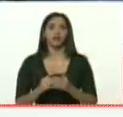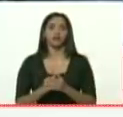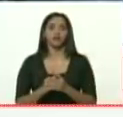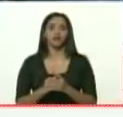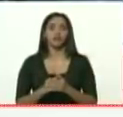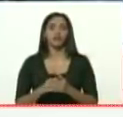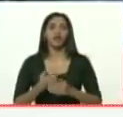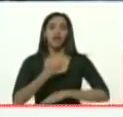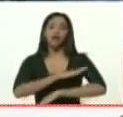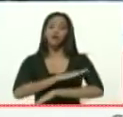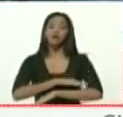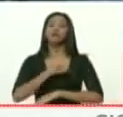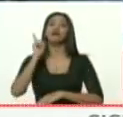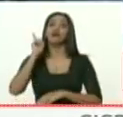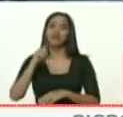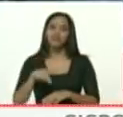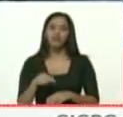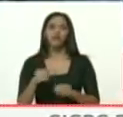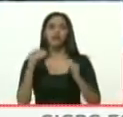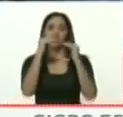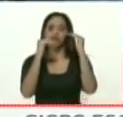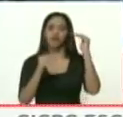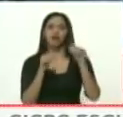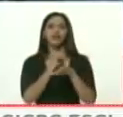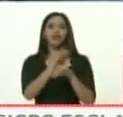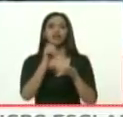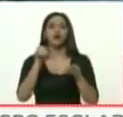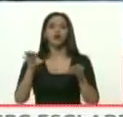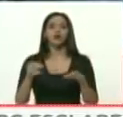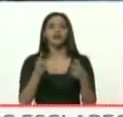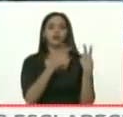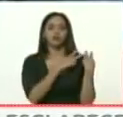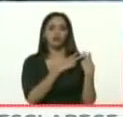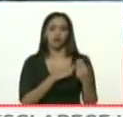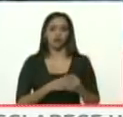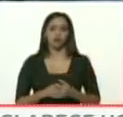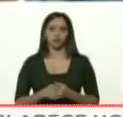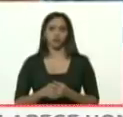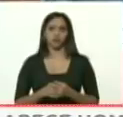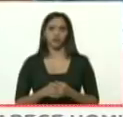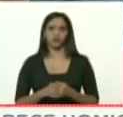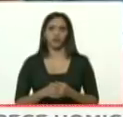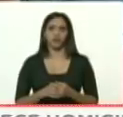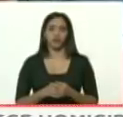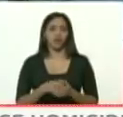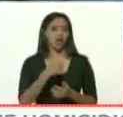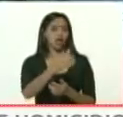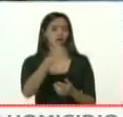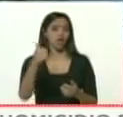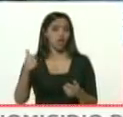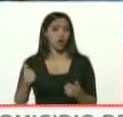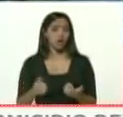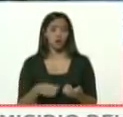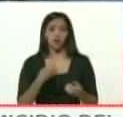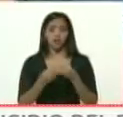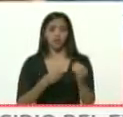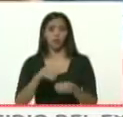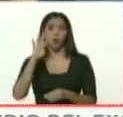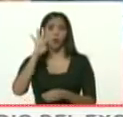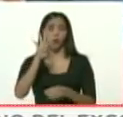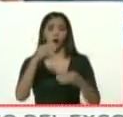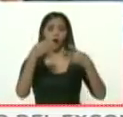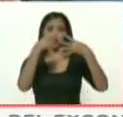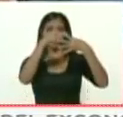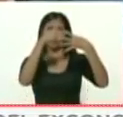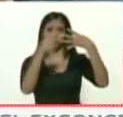actuación y también de niveles de distribución de responsabilidad. Hemos establecido en 4 niveles, un nivel